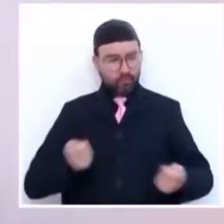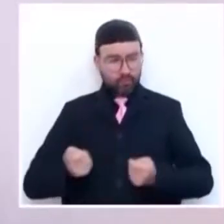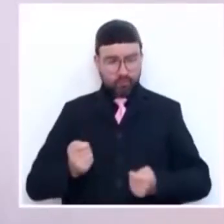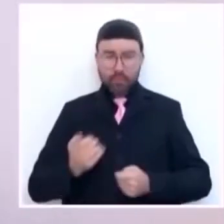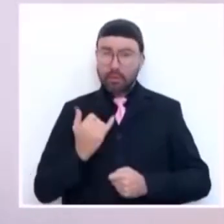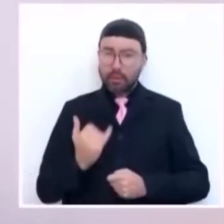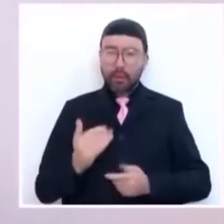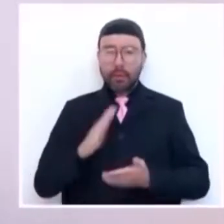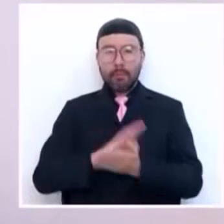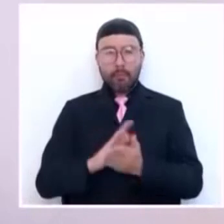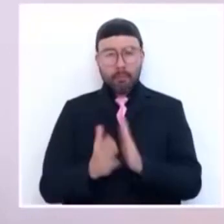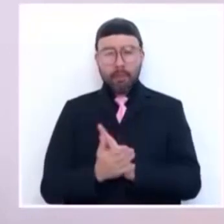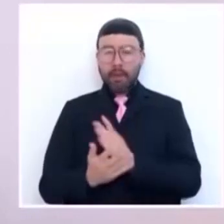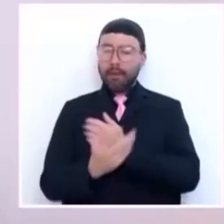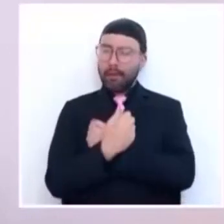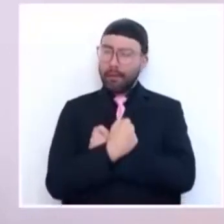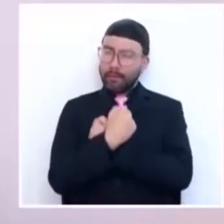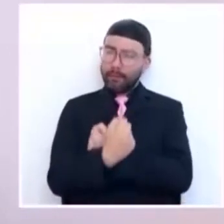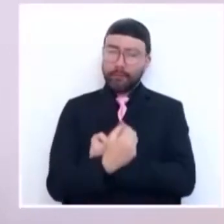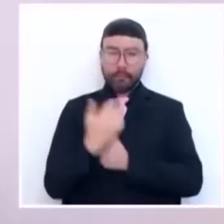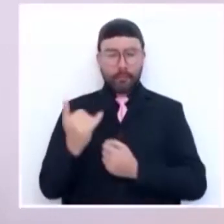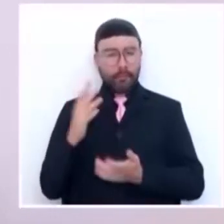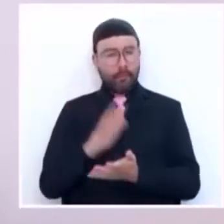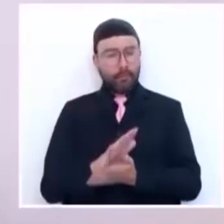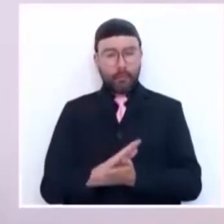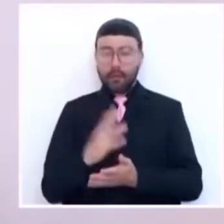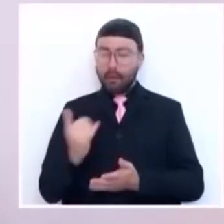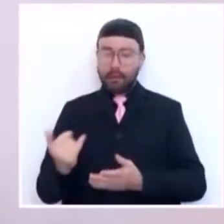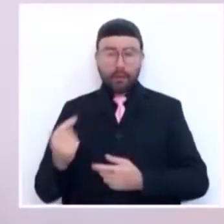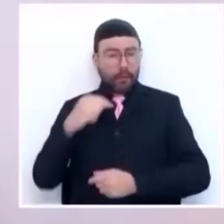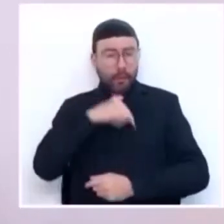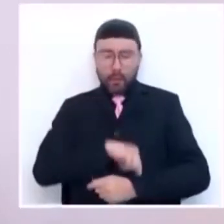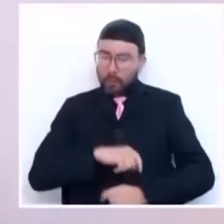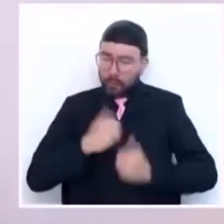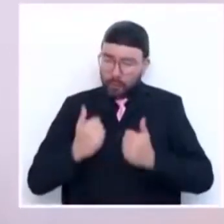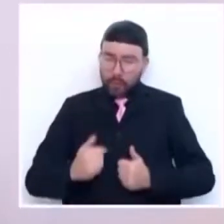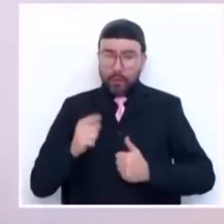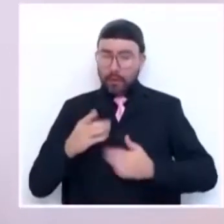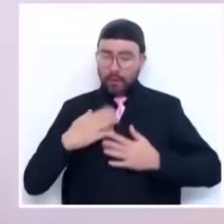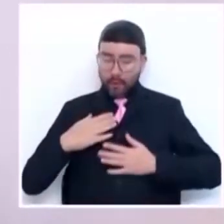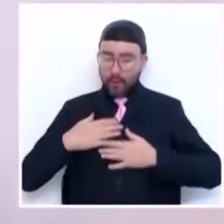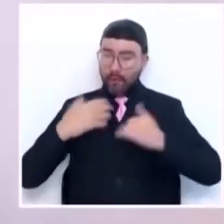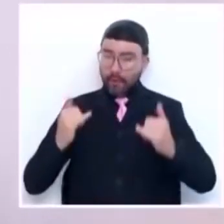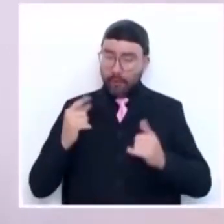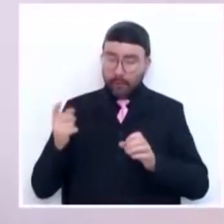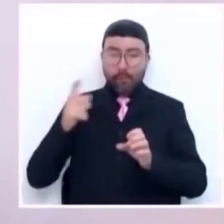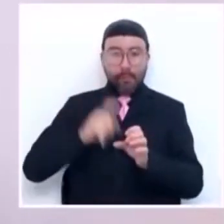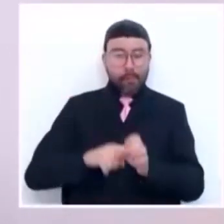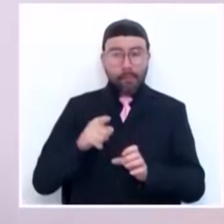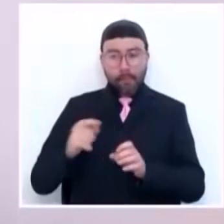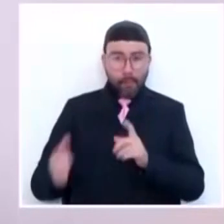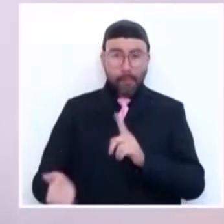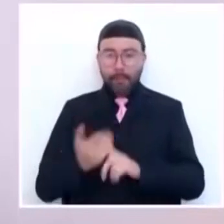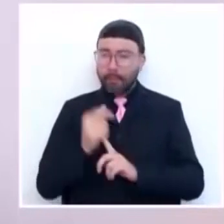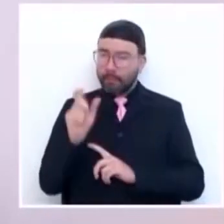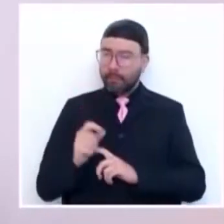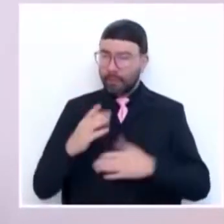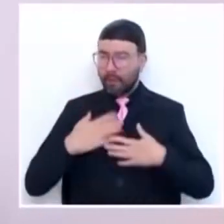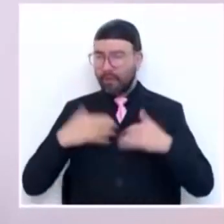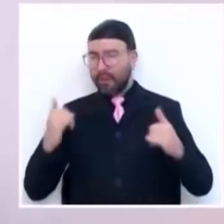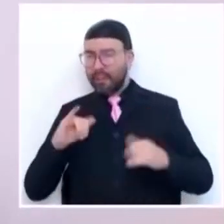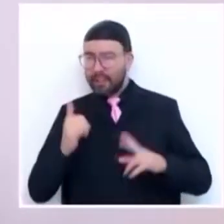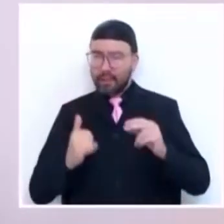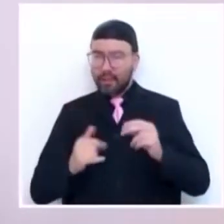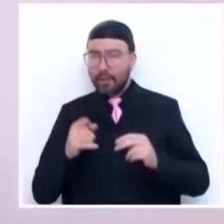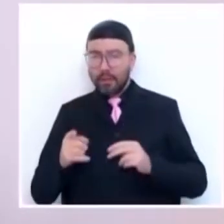de la paz, del amor, de la tranquilidad, del niño interior, de la felicidad, y descubrir si la persona es feliz o no, a qué le achaca lo que tiene,